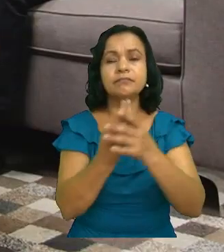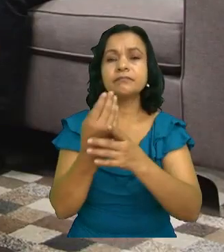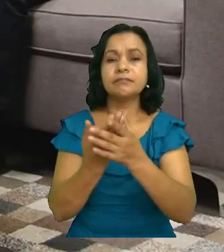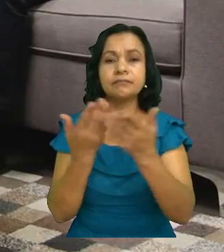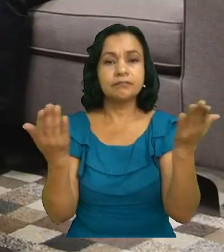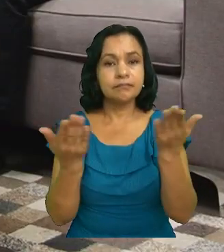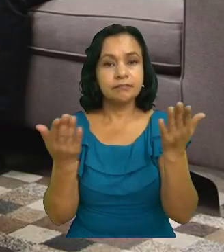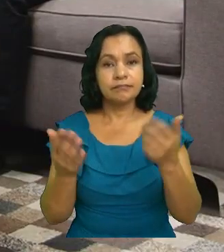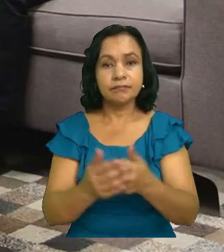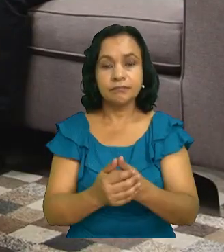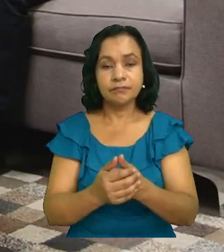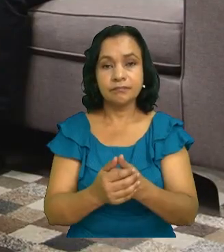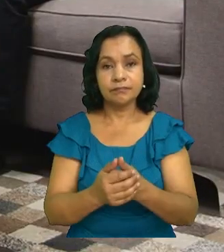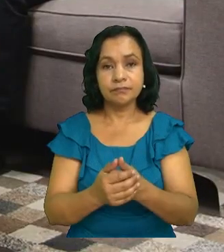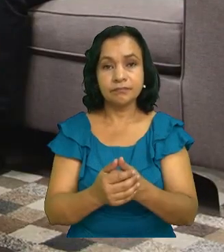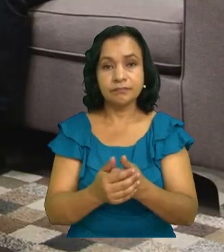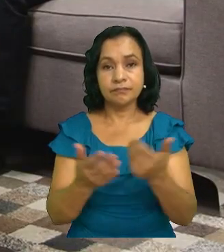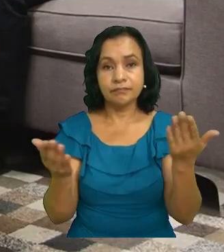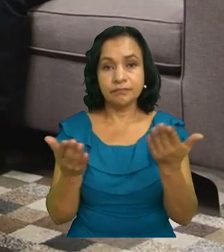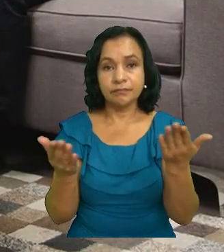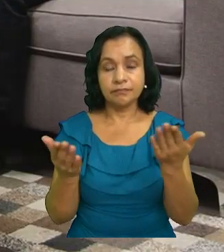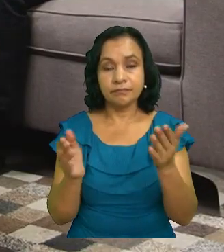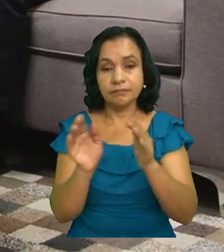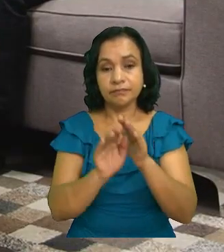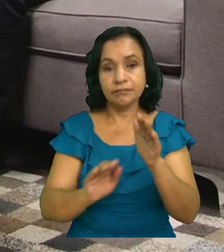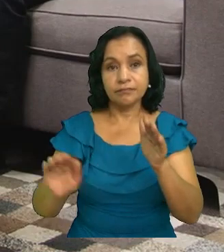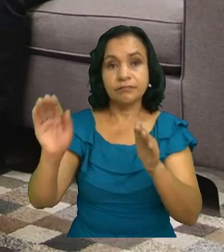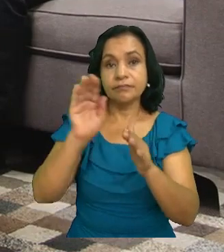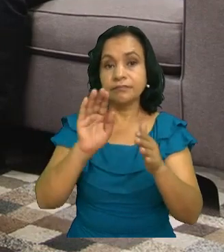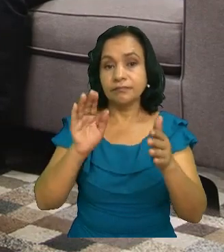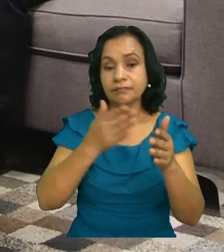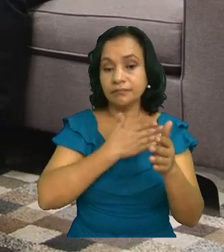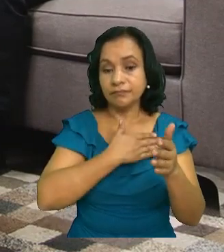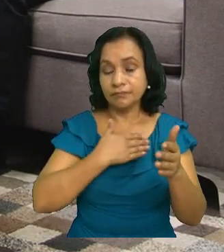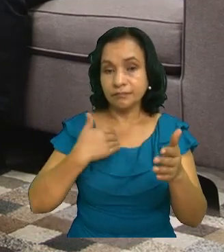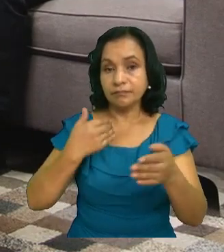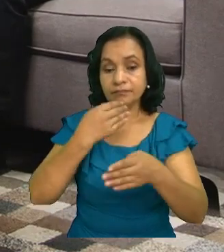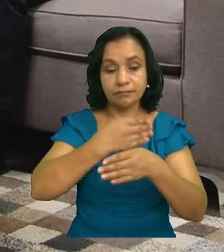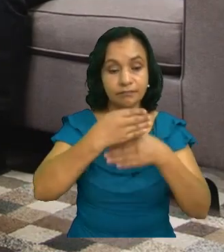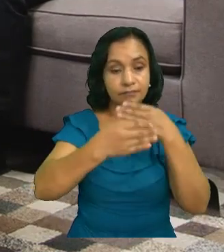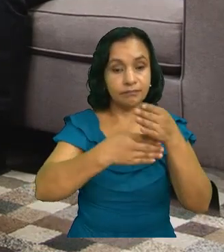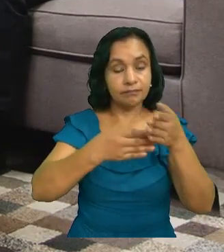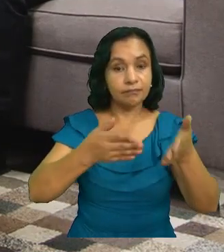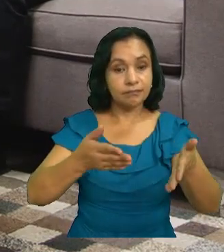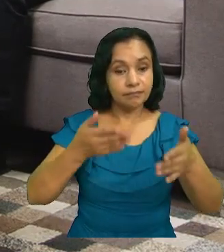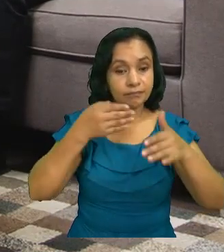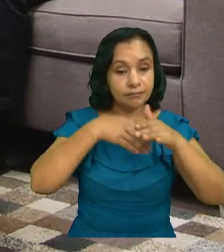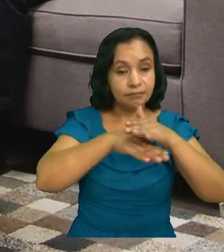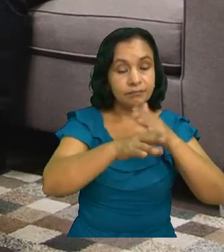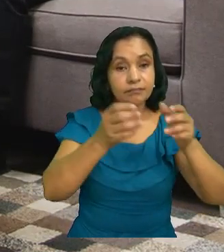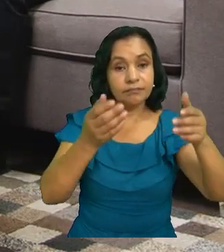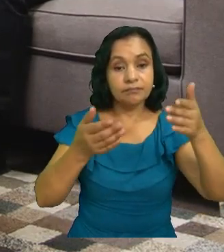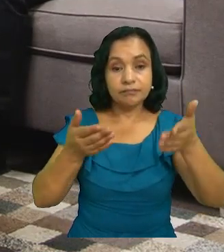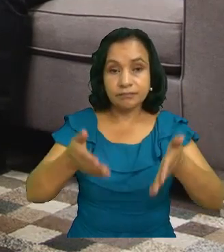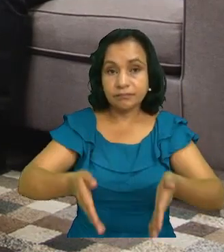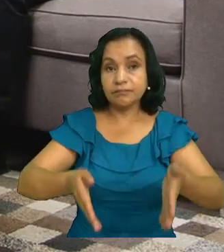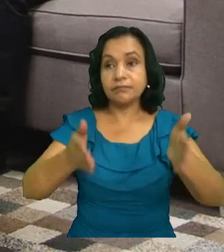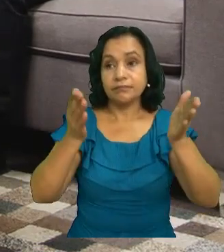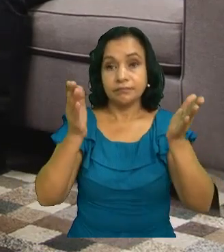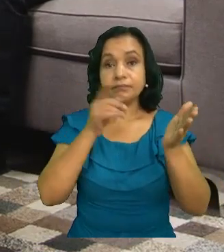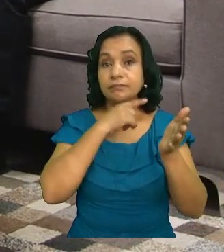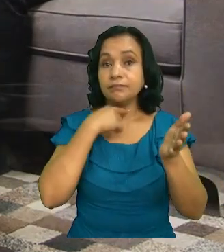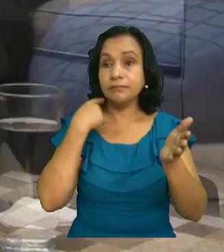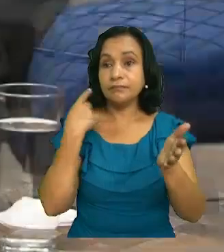somos productivos, no, pero vaya, sí, sí. Y aumentar la producción implica mejorar la infraestructura para que puedan tener, claro, acceso. Claro, por supuesto, en la medida en